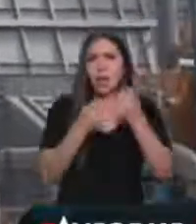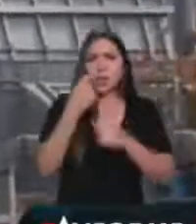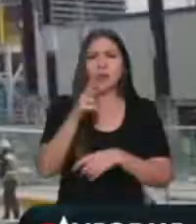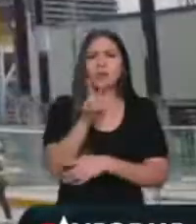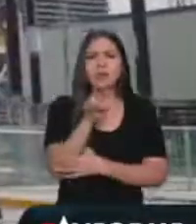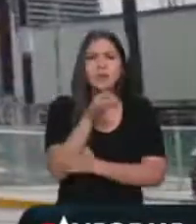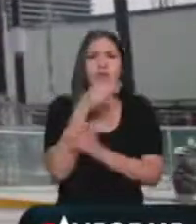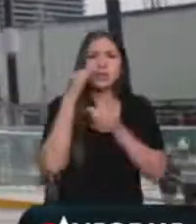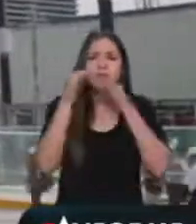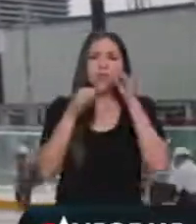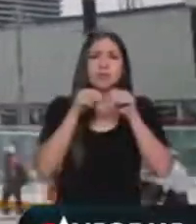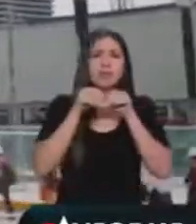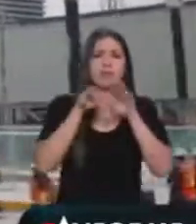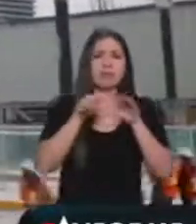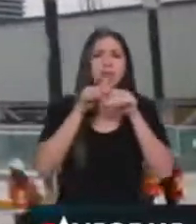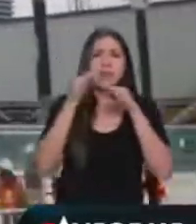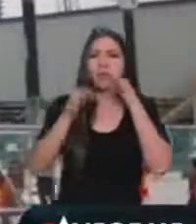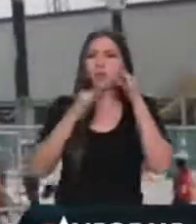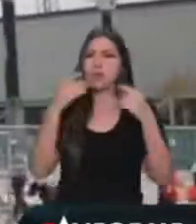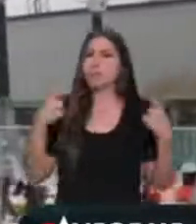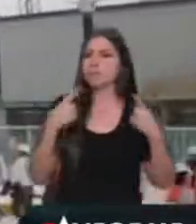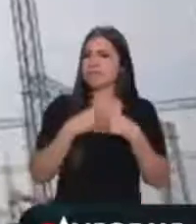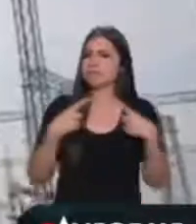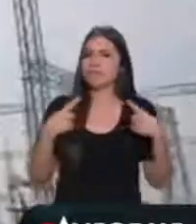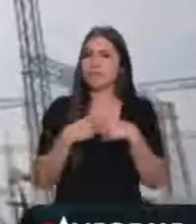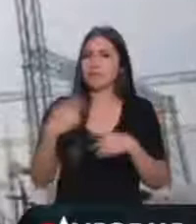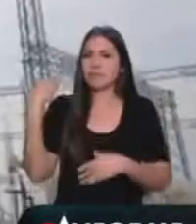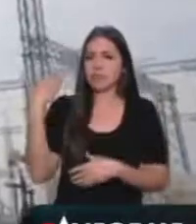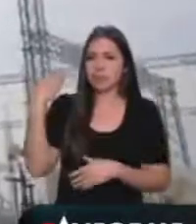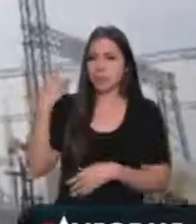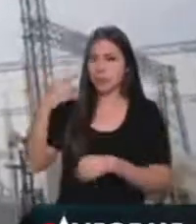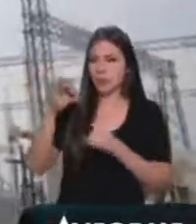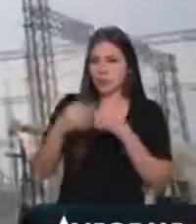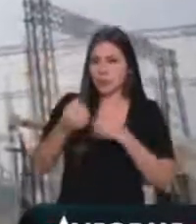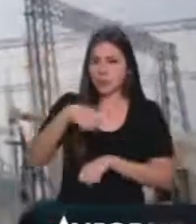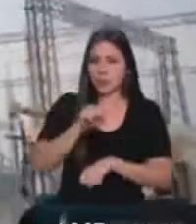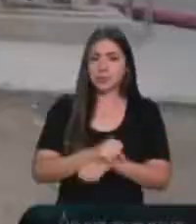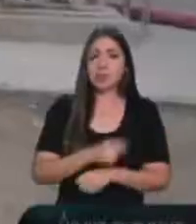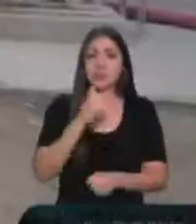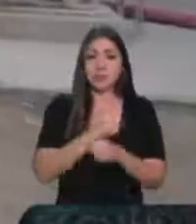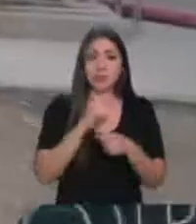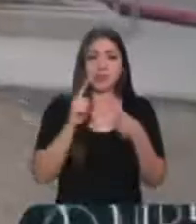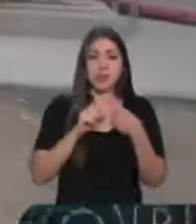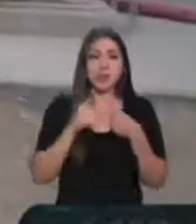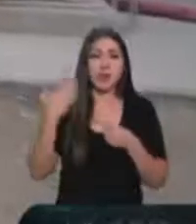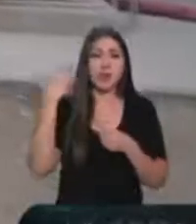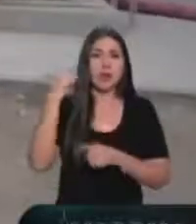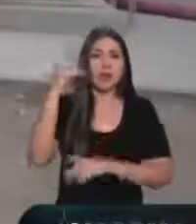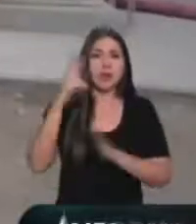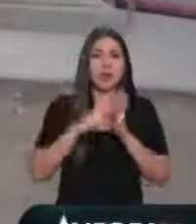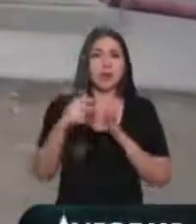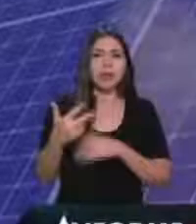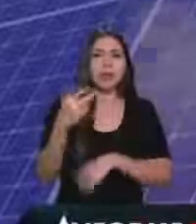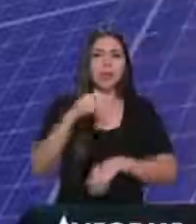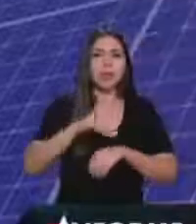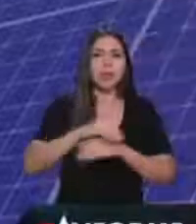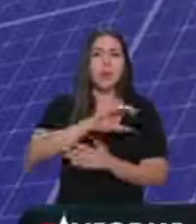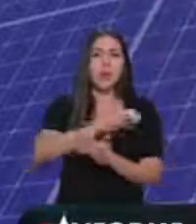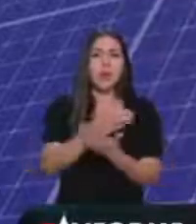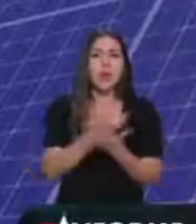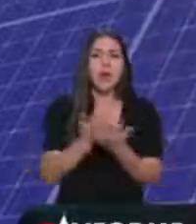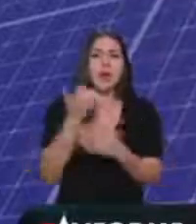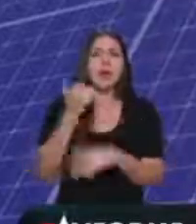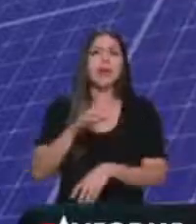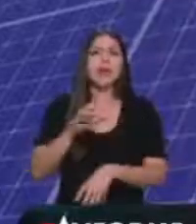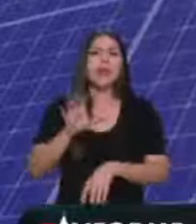las últimas semanas de debate. La primera tiene que ver con la eliminación de los contratos establecidos en 2013 y con la energía limpia. En ese año,